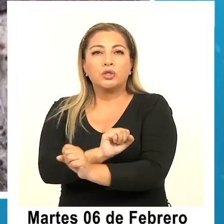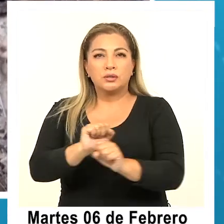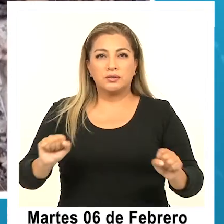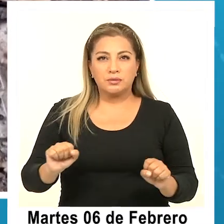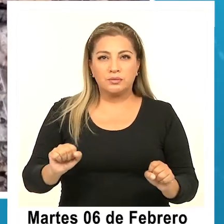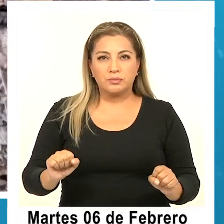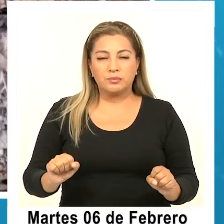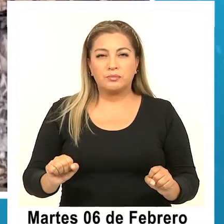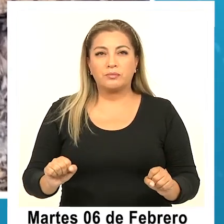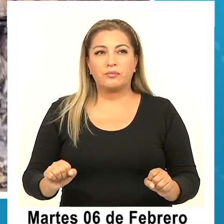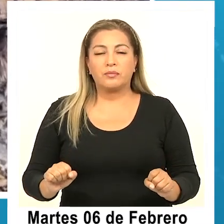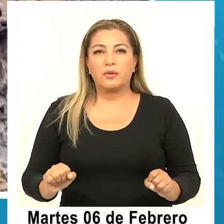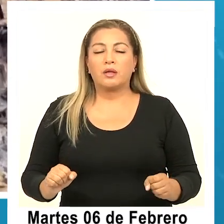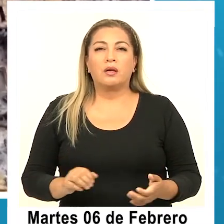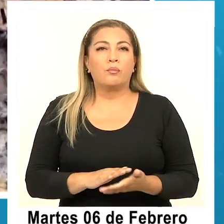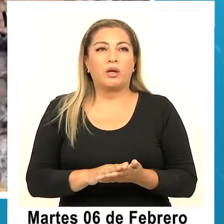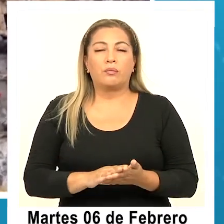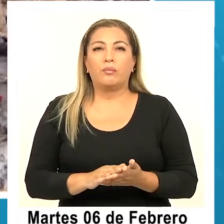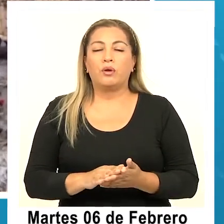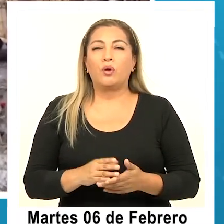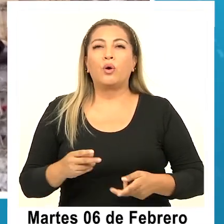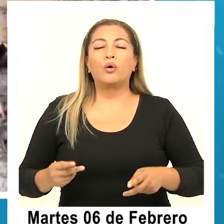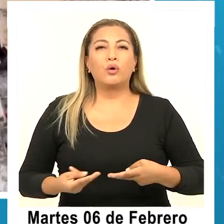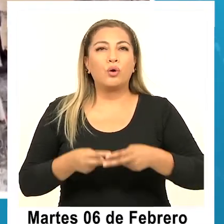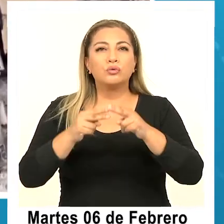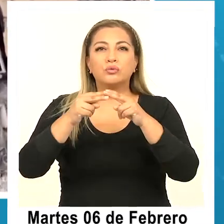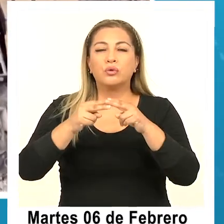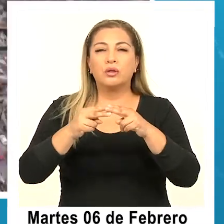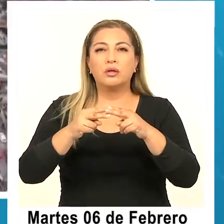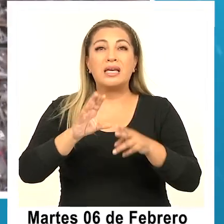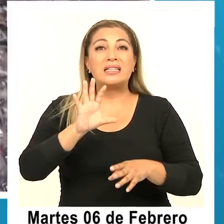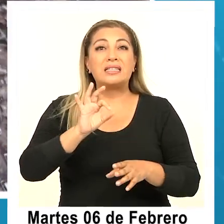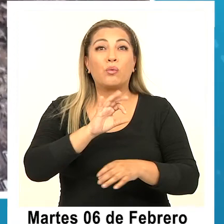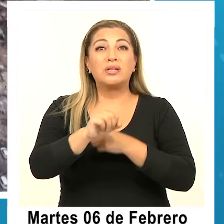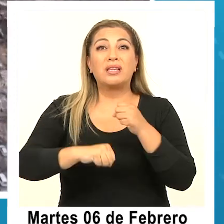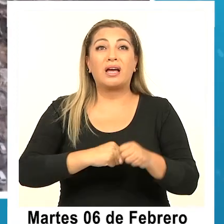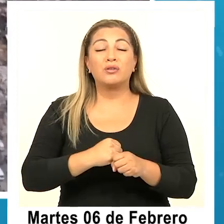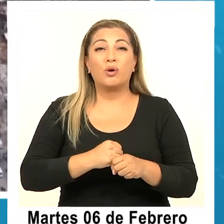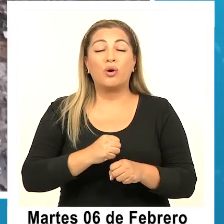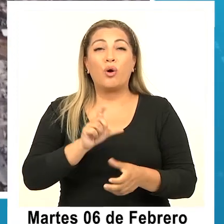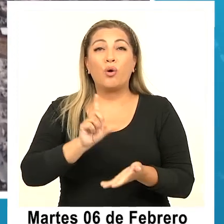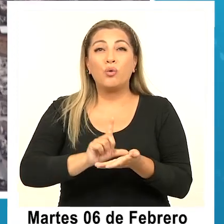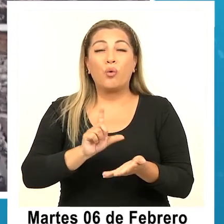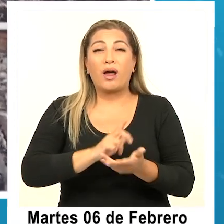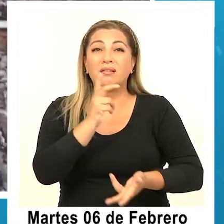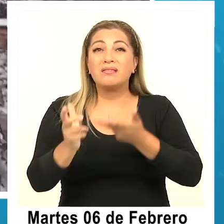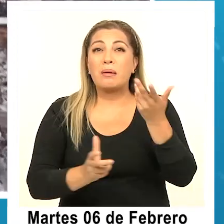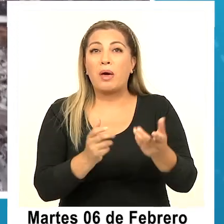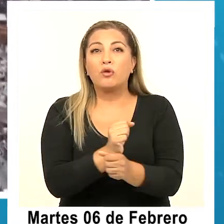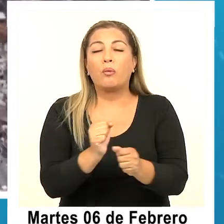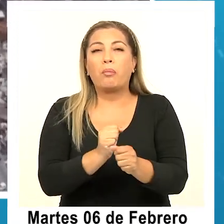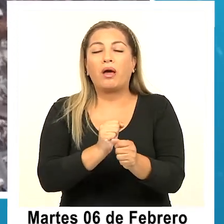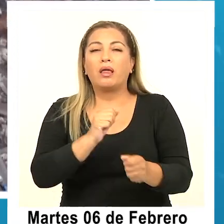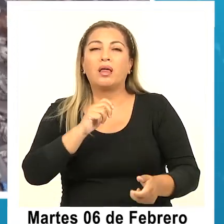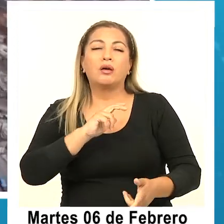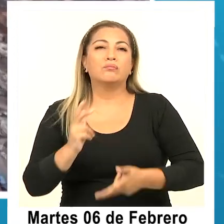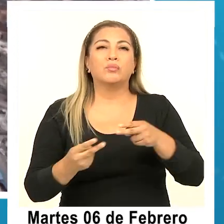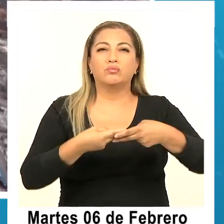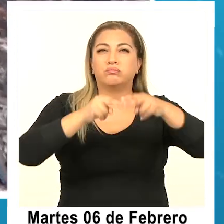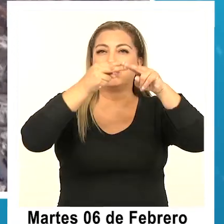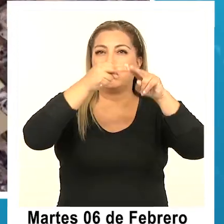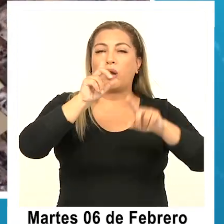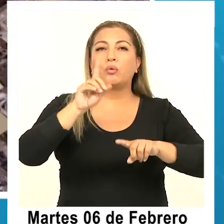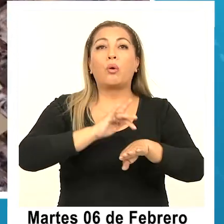puede construir en el lugar recién quemado por 50 años Sí. más, digamos, no puede llegar, esto quedó